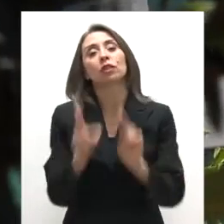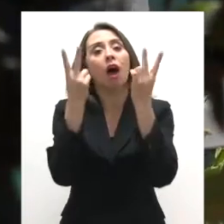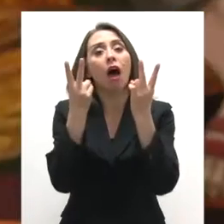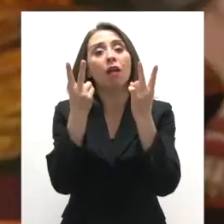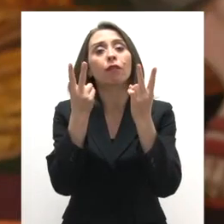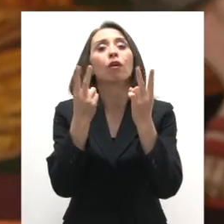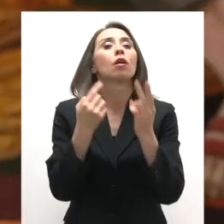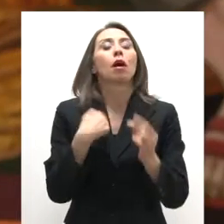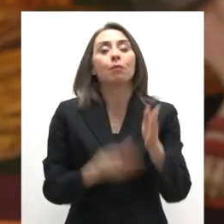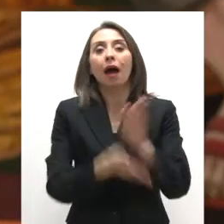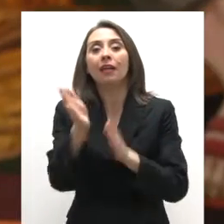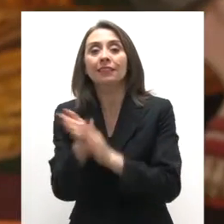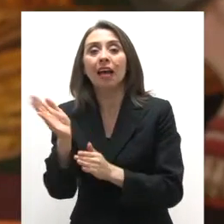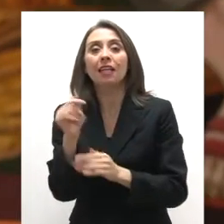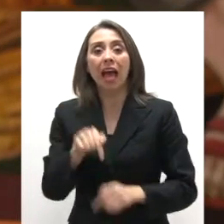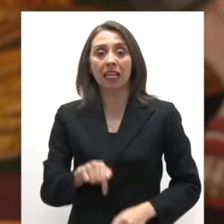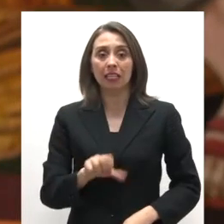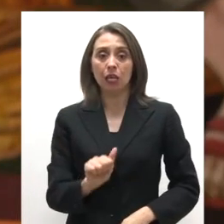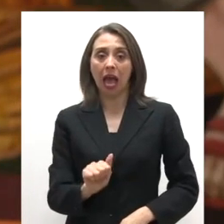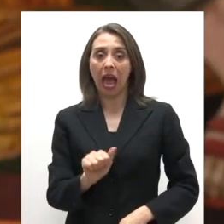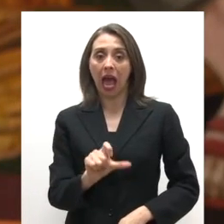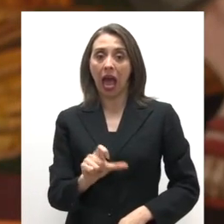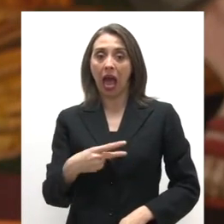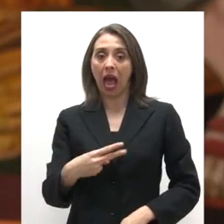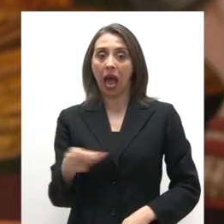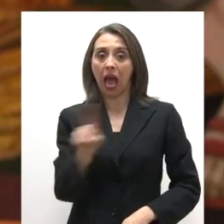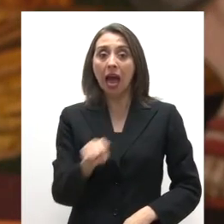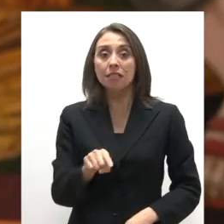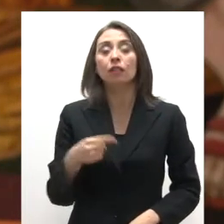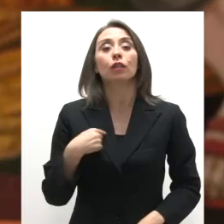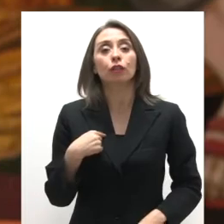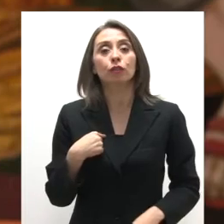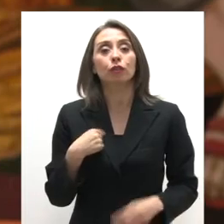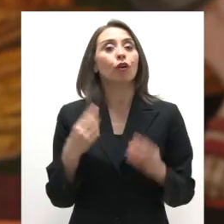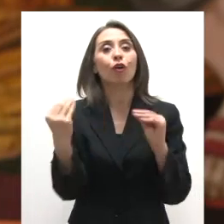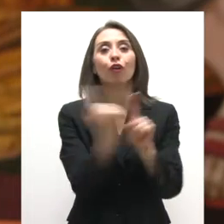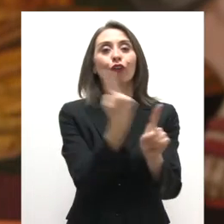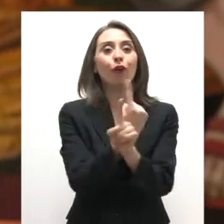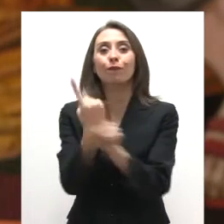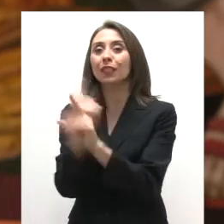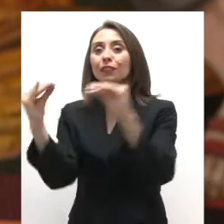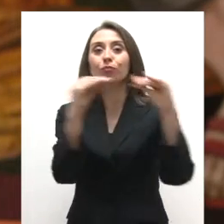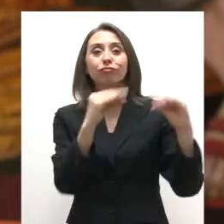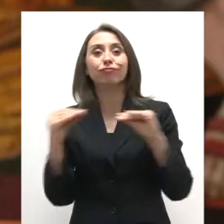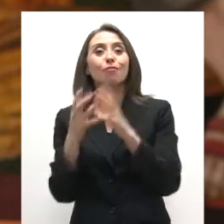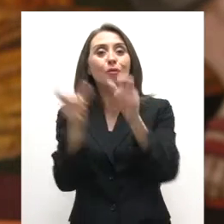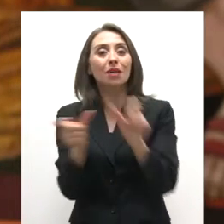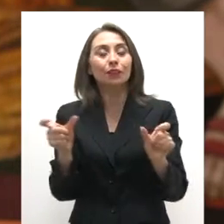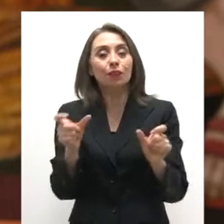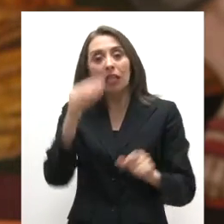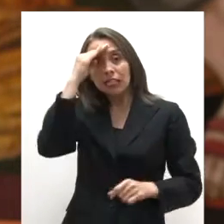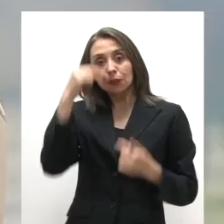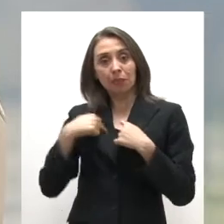para salir. Acá en la AS, lo bueno que tengo que converso con mucha gente y mi experiencia igual sirve